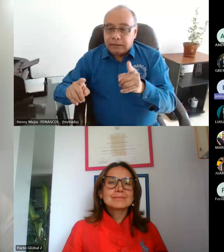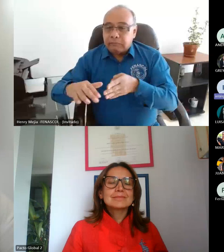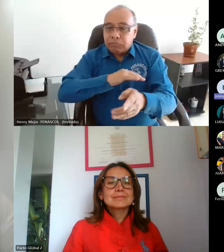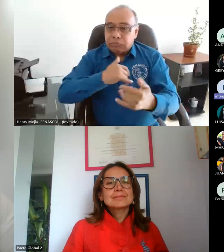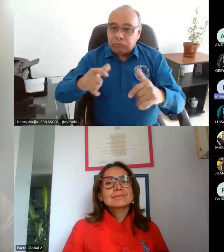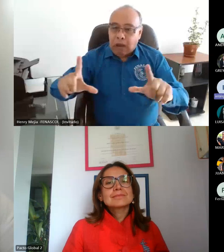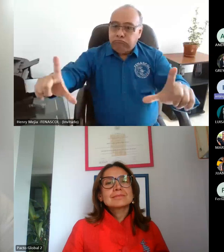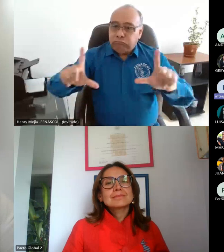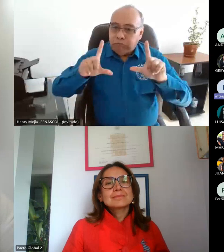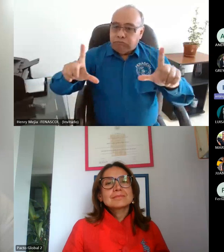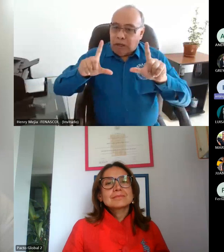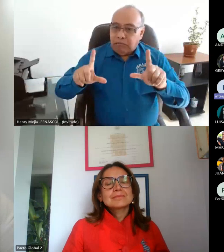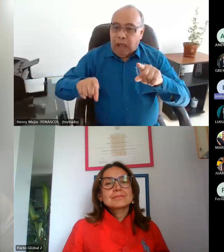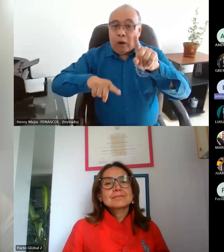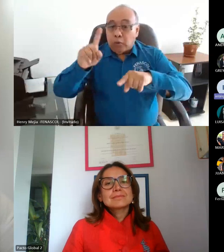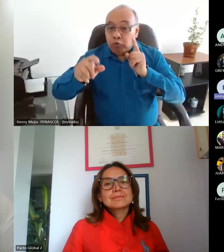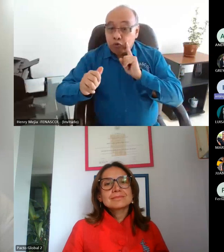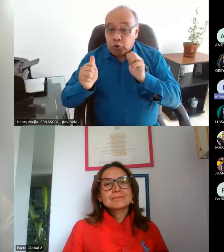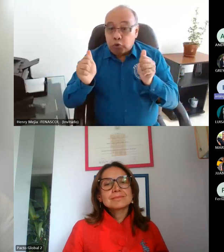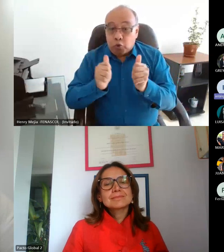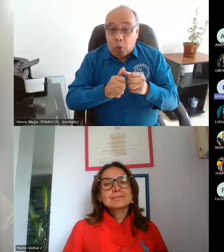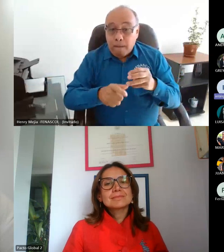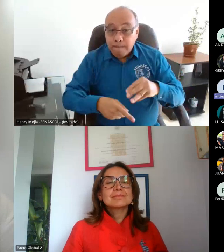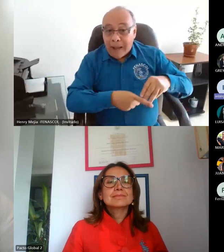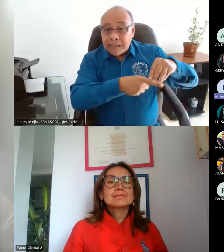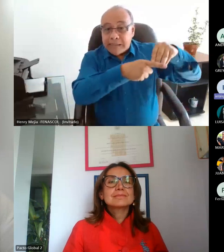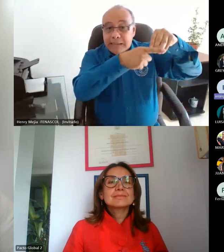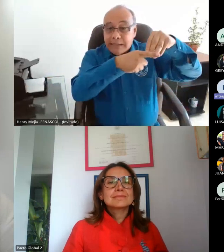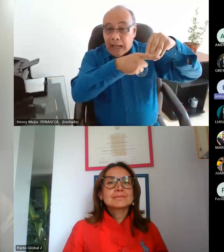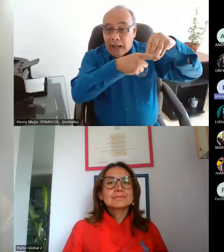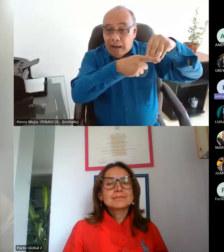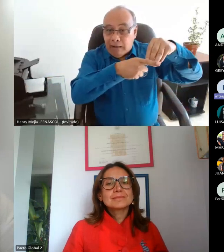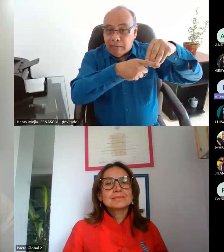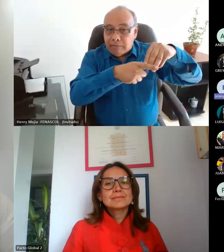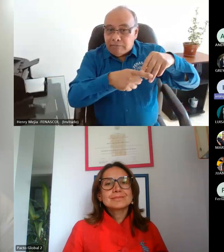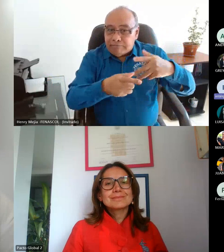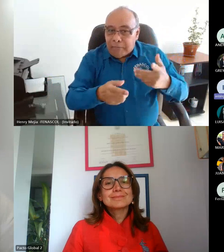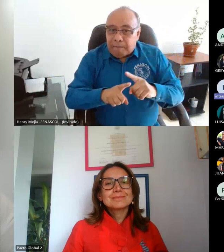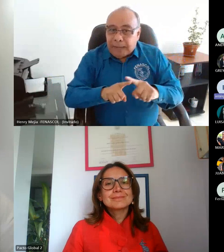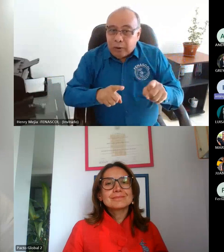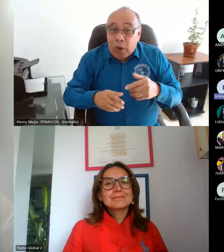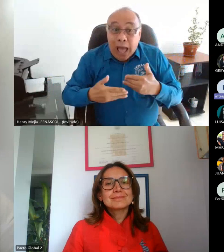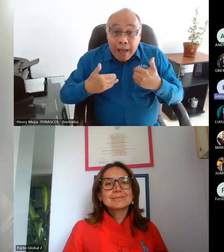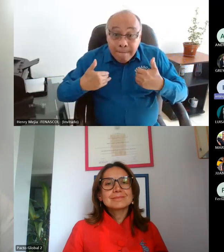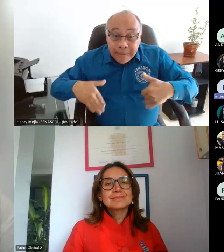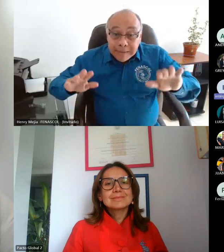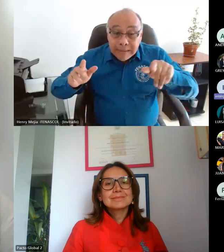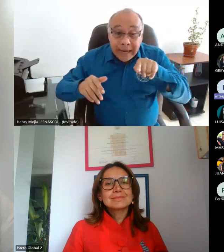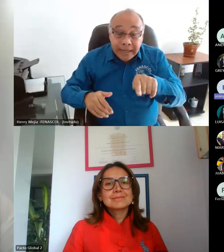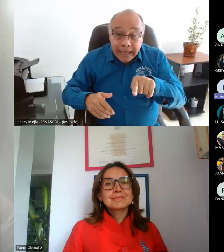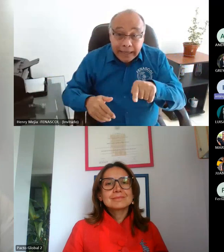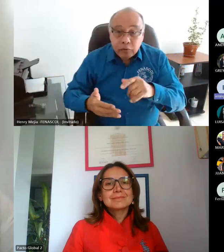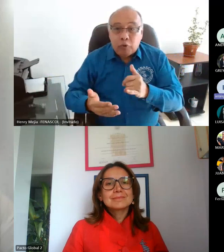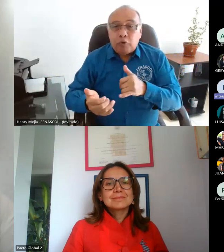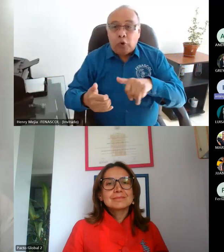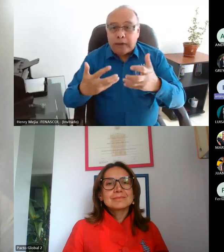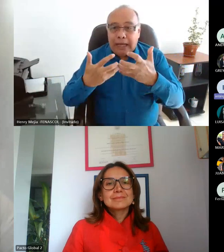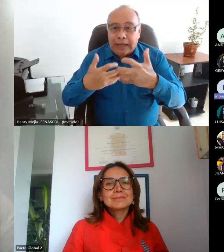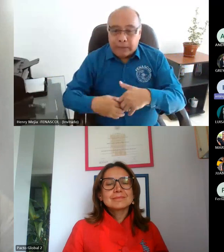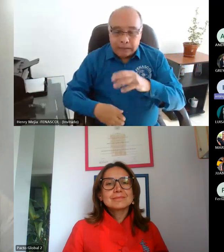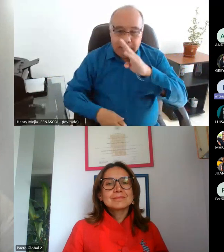podemos contar con alrededor de diferentes carreras unas 30 en donde muchas personas sordas están accediendo a la educación superior Y hay